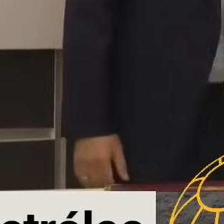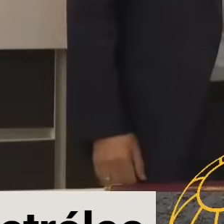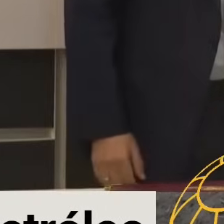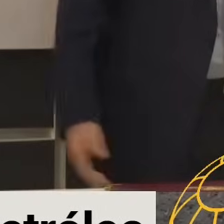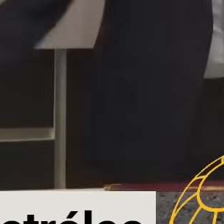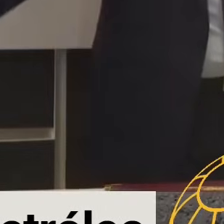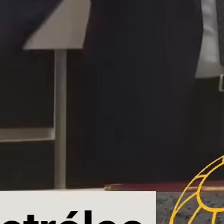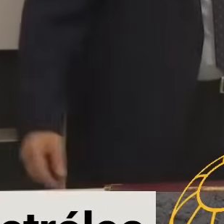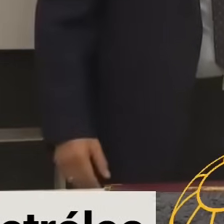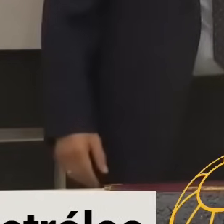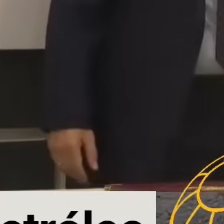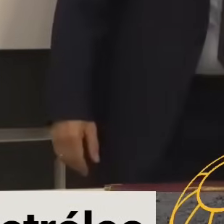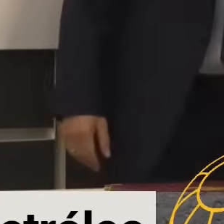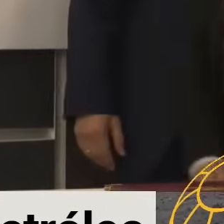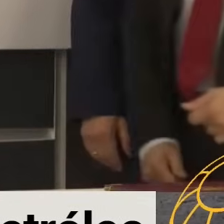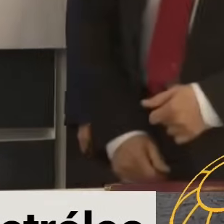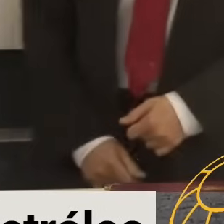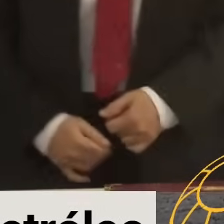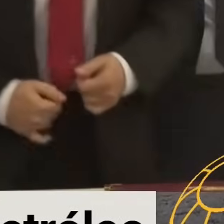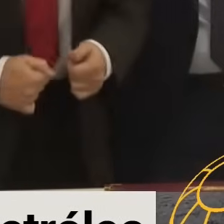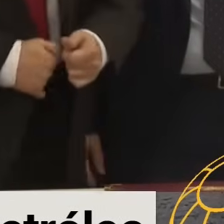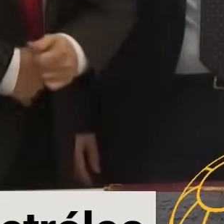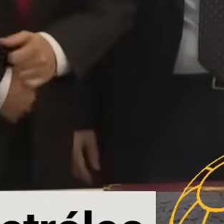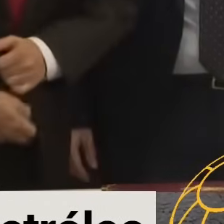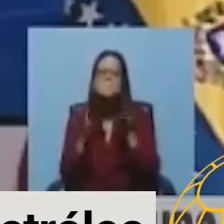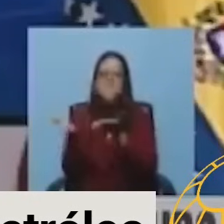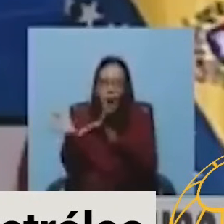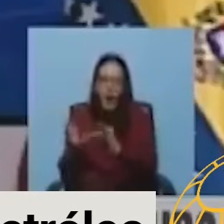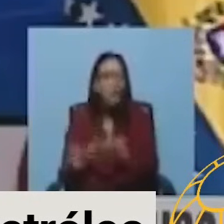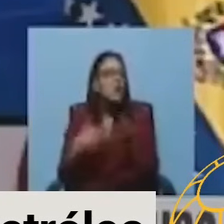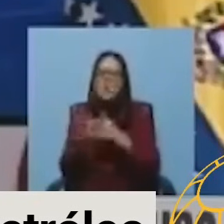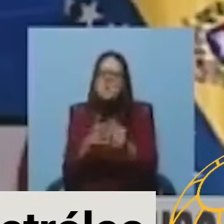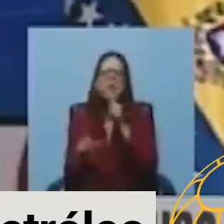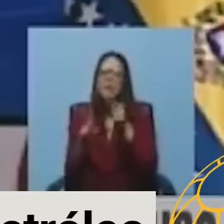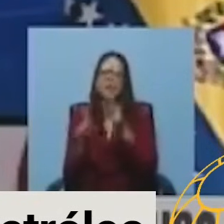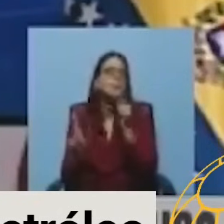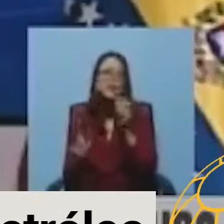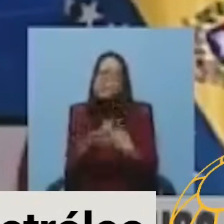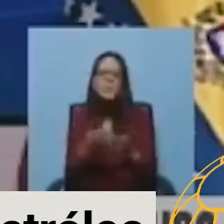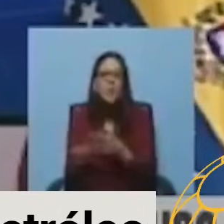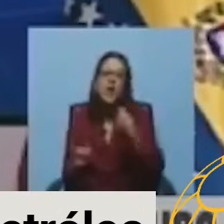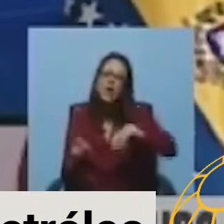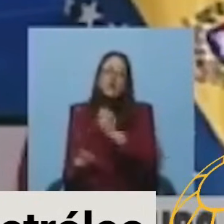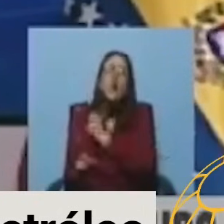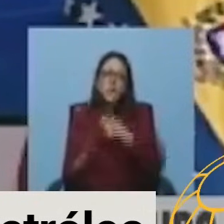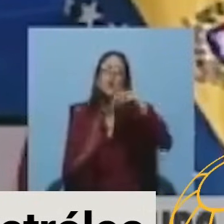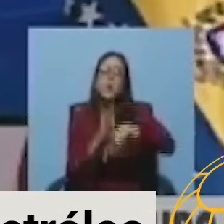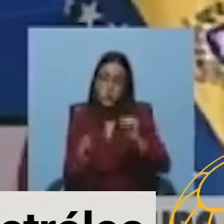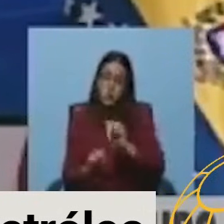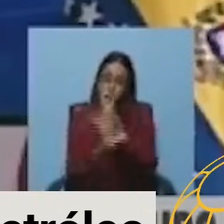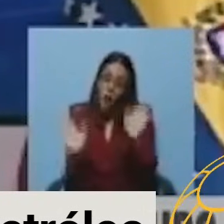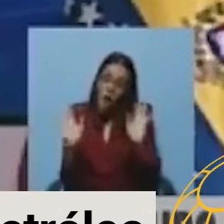y paz de Venezuela se ha referido a la detención del exministro petrolero Caiga quien caiga lamentamos profundamente Claro que